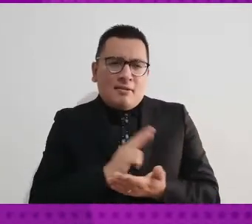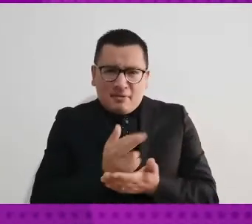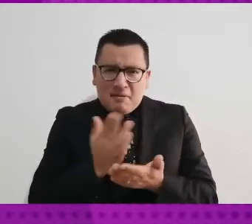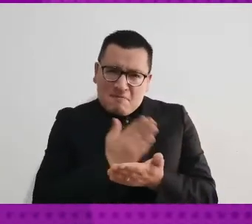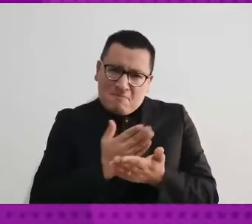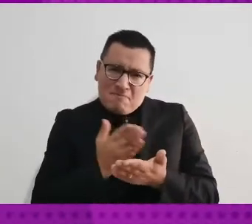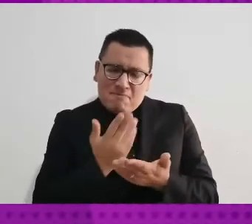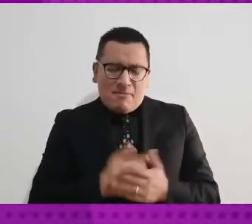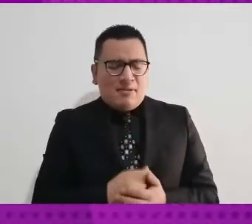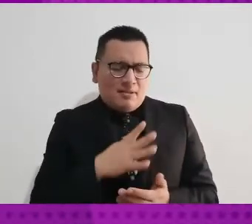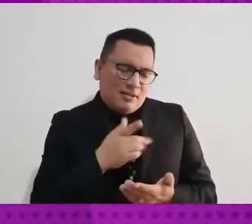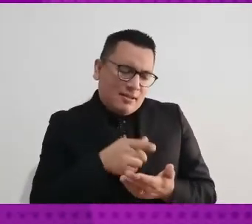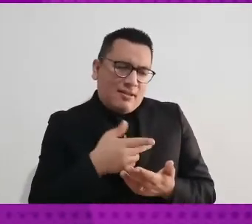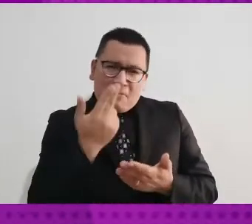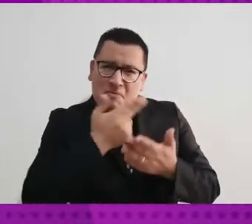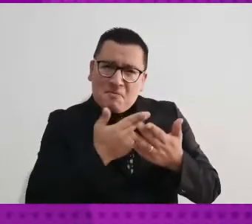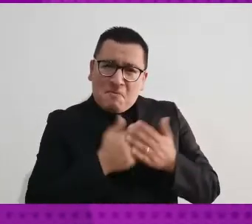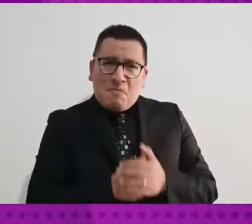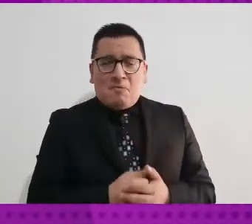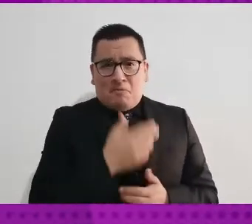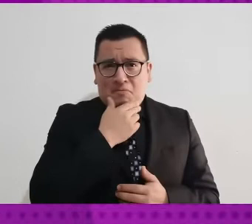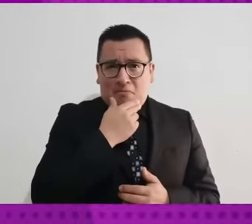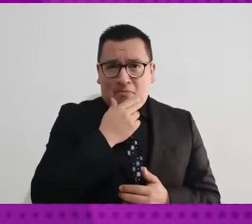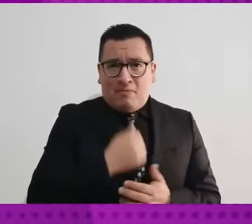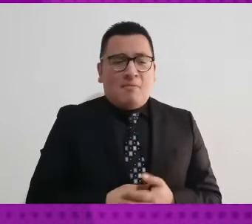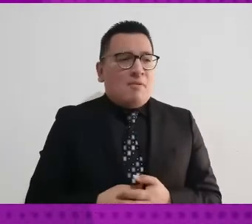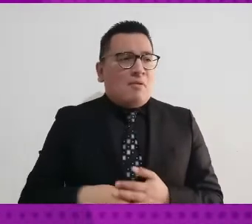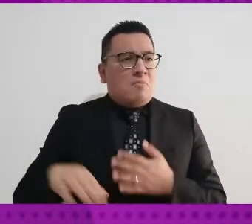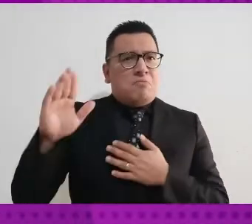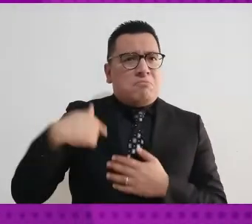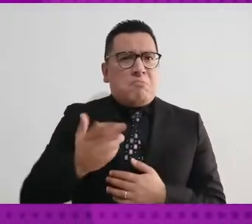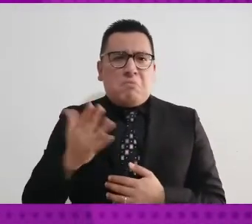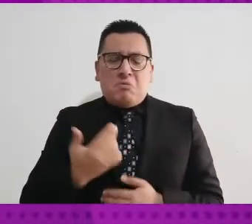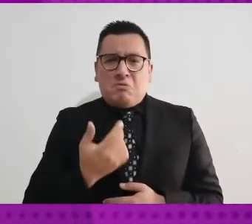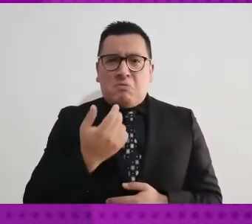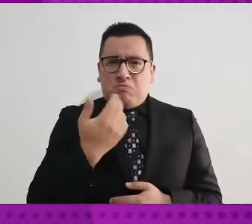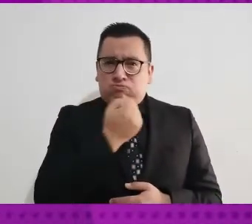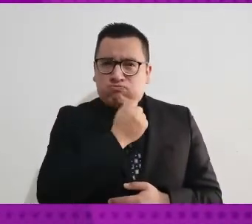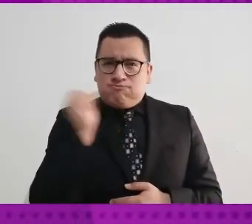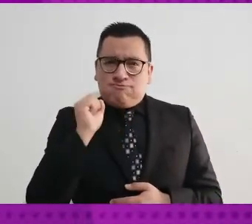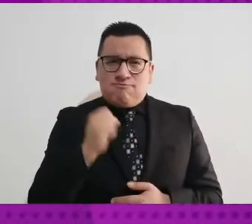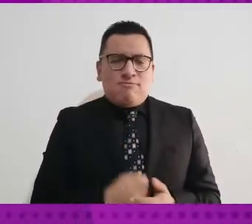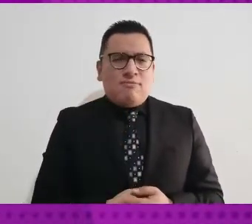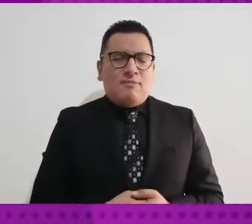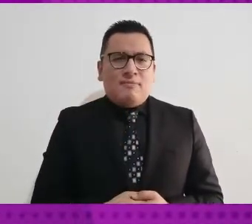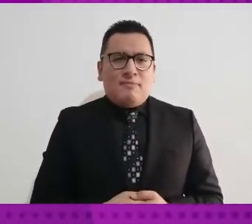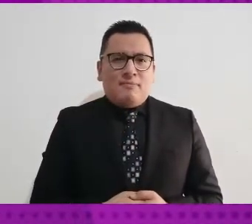historietas, donde el candidato o candidata es el héroe de la